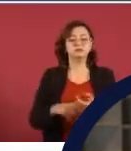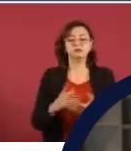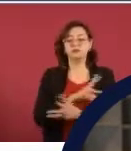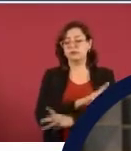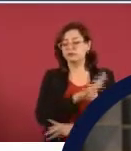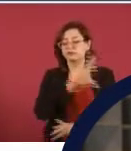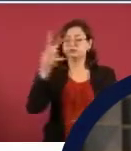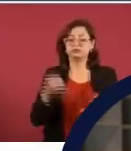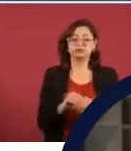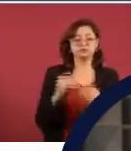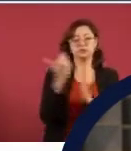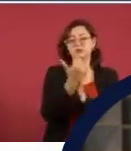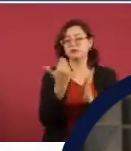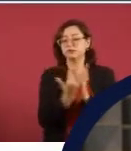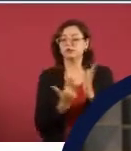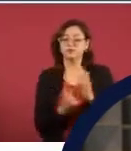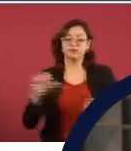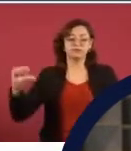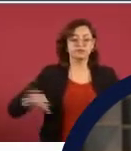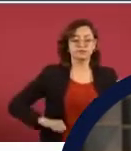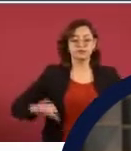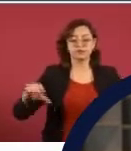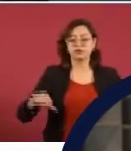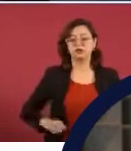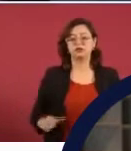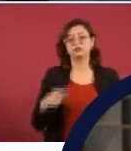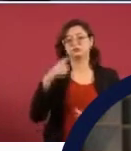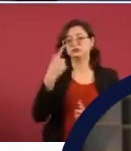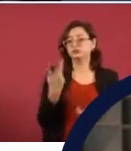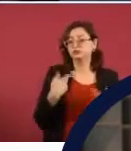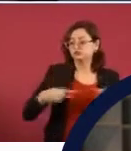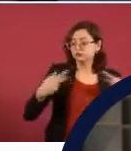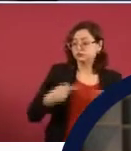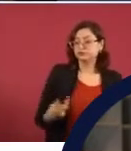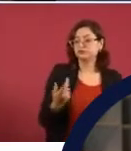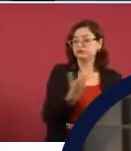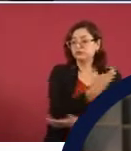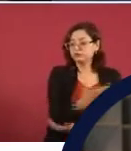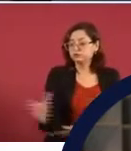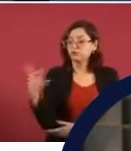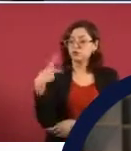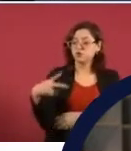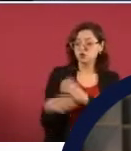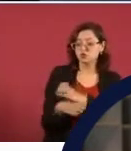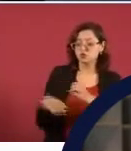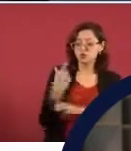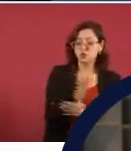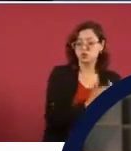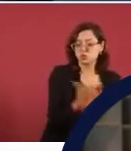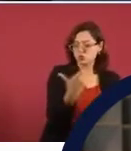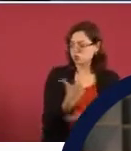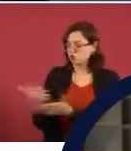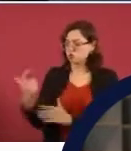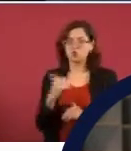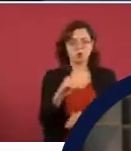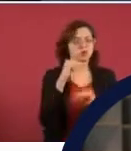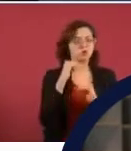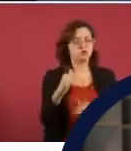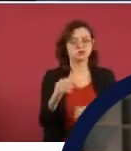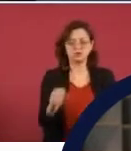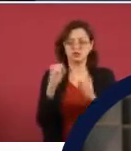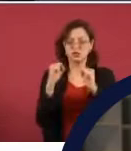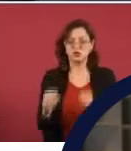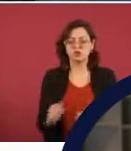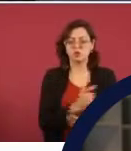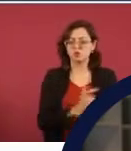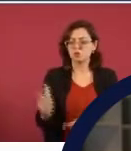se ve más difícil, al grado en el que, como se ha comentado, en el nuevo libro sobre economía moral de López Obrador, ya no aparece esa